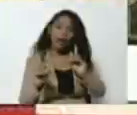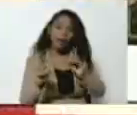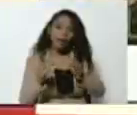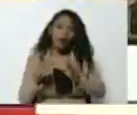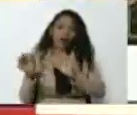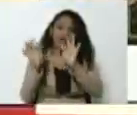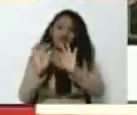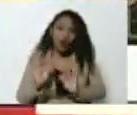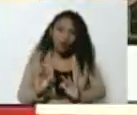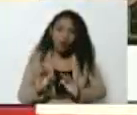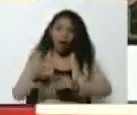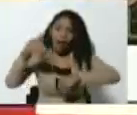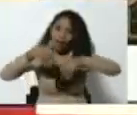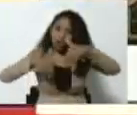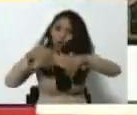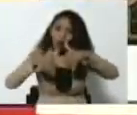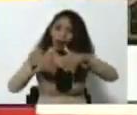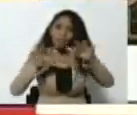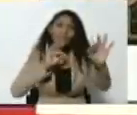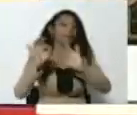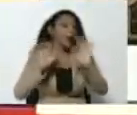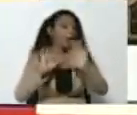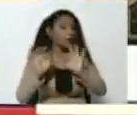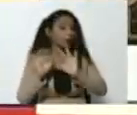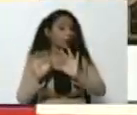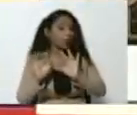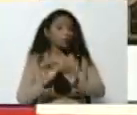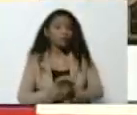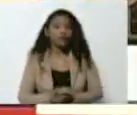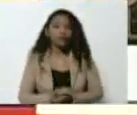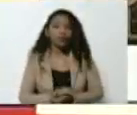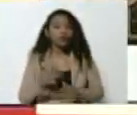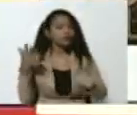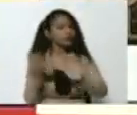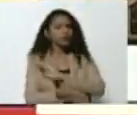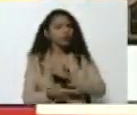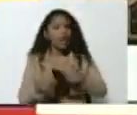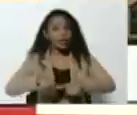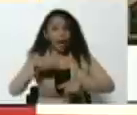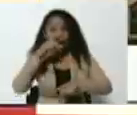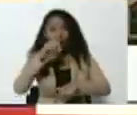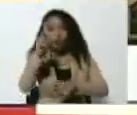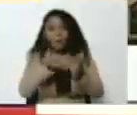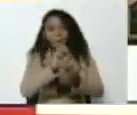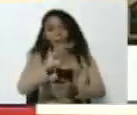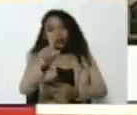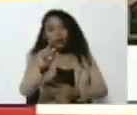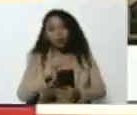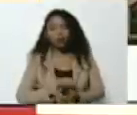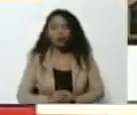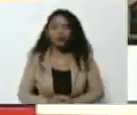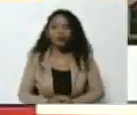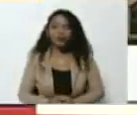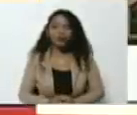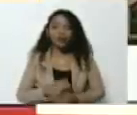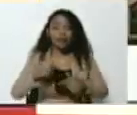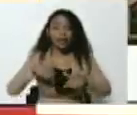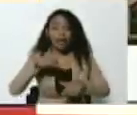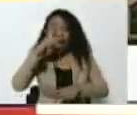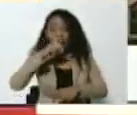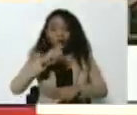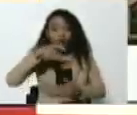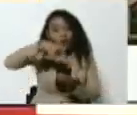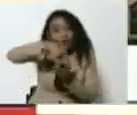vía electoral, prepararnos, sobre todo este año 2021, que es el año de